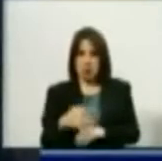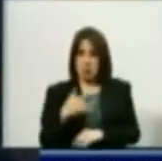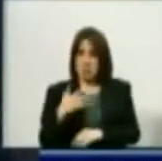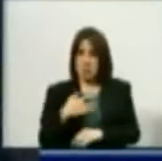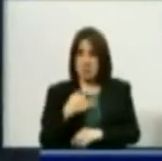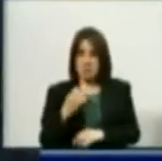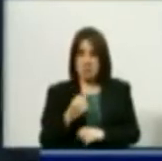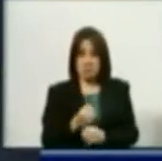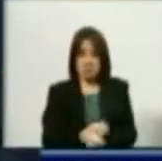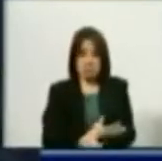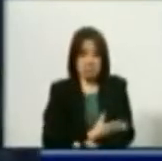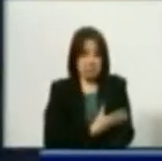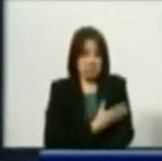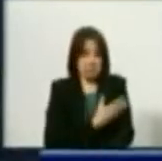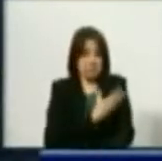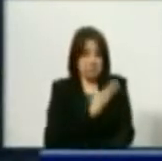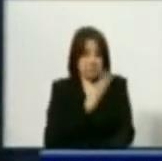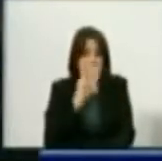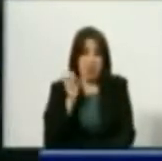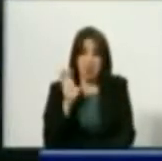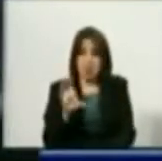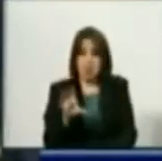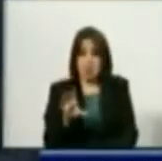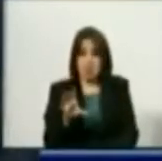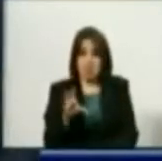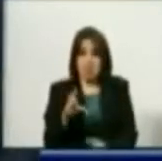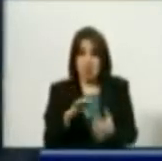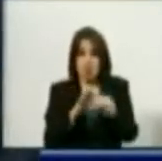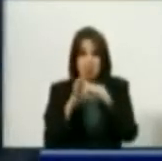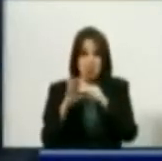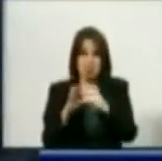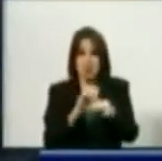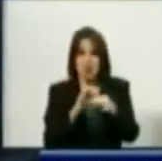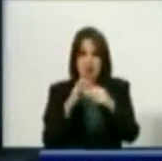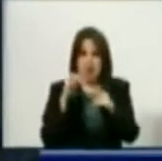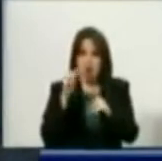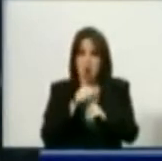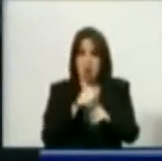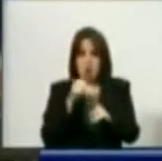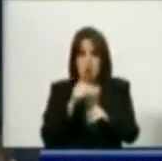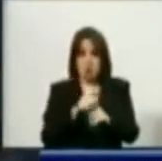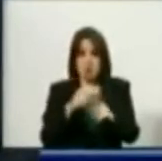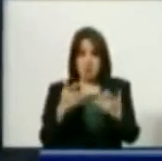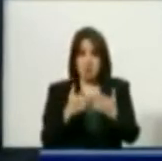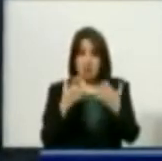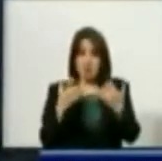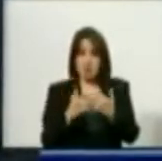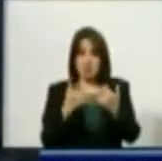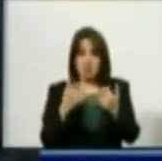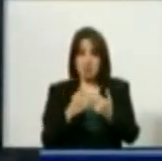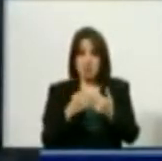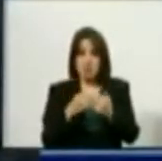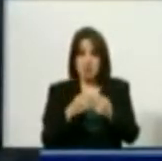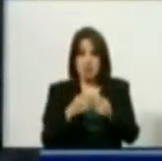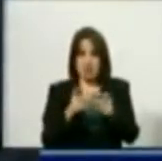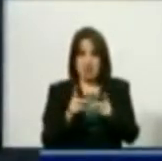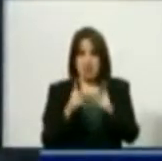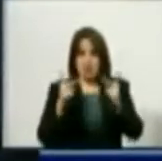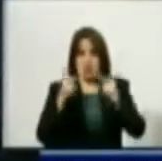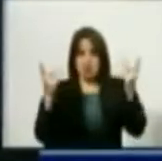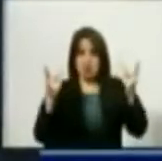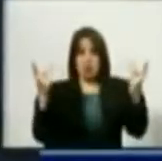hasta en las vísceras como diría Augusto Mijares es unidad lucha batalla y Victoria